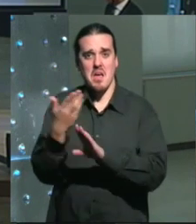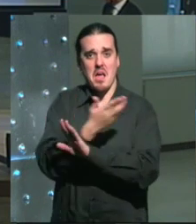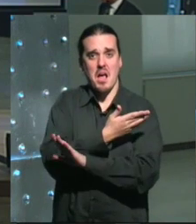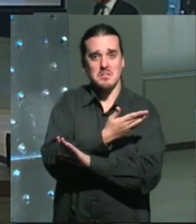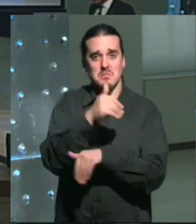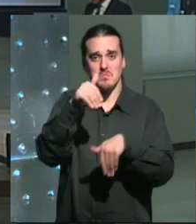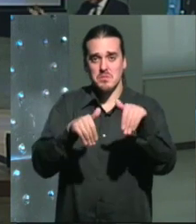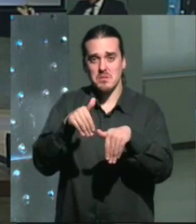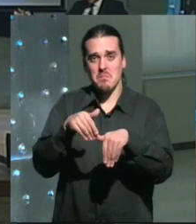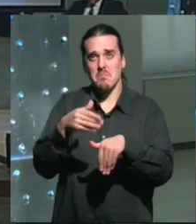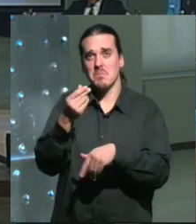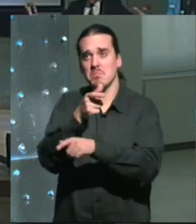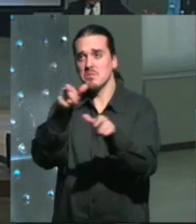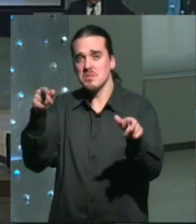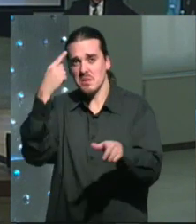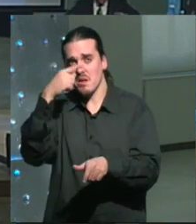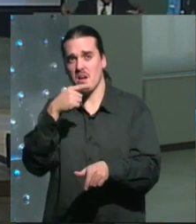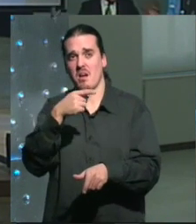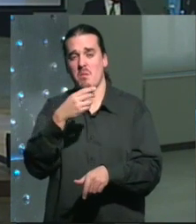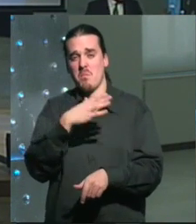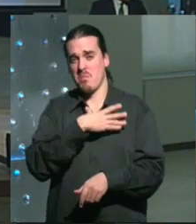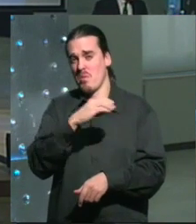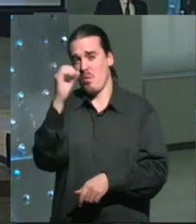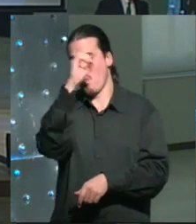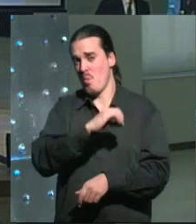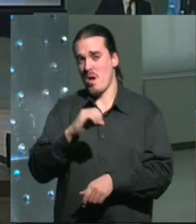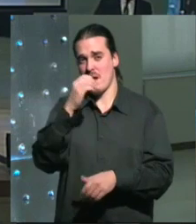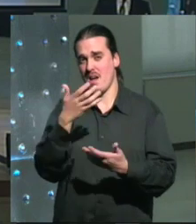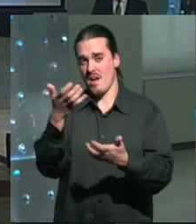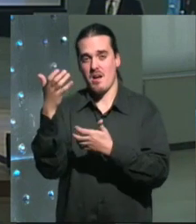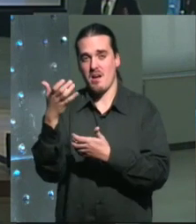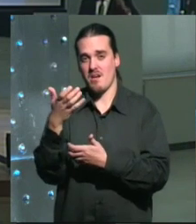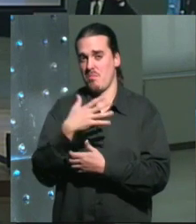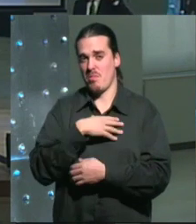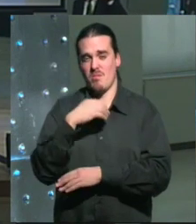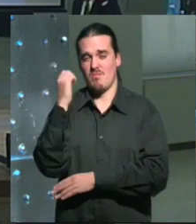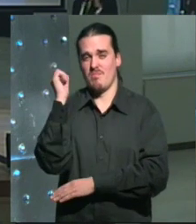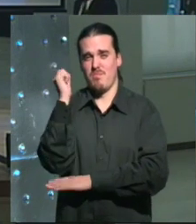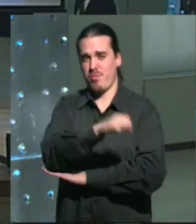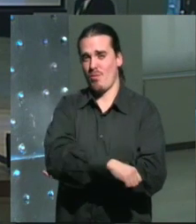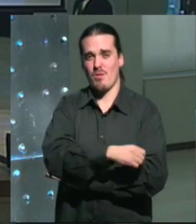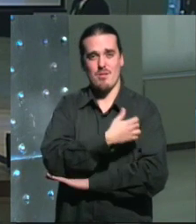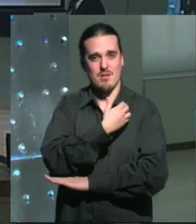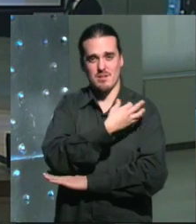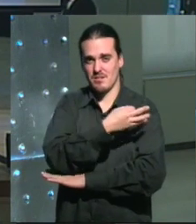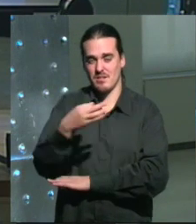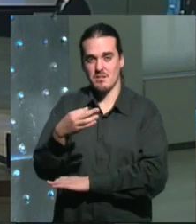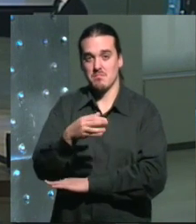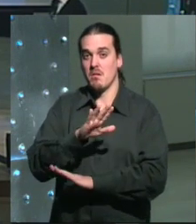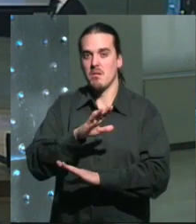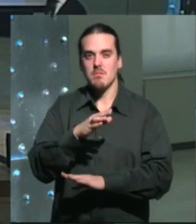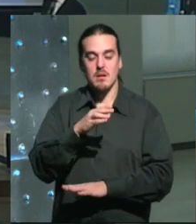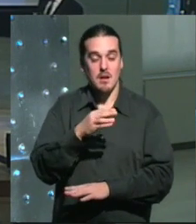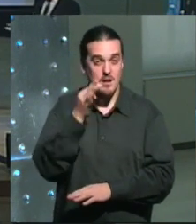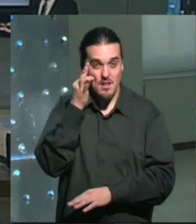no. Y todo el mundo nos decía, vais a ganar de manera apabullante. No. Las estadísticas eran absolutamente claras. Había un empate